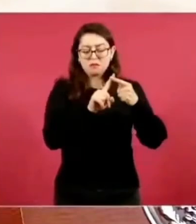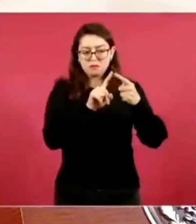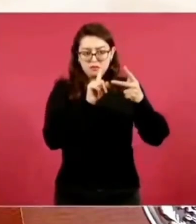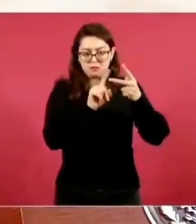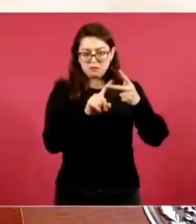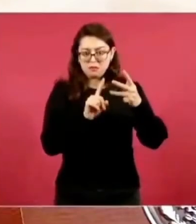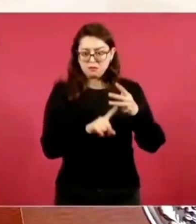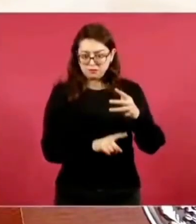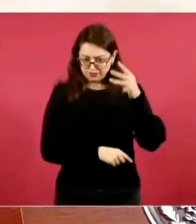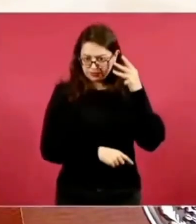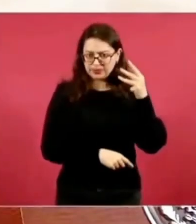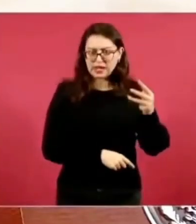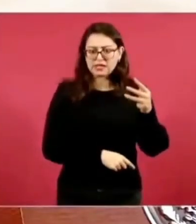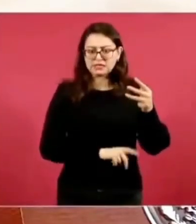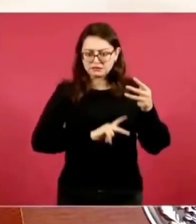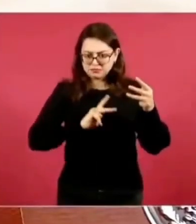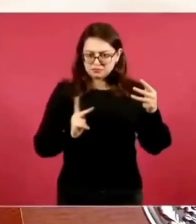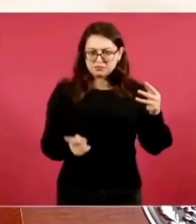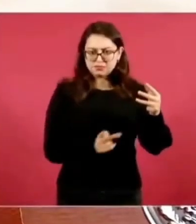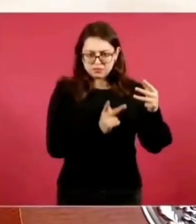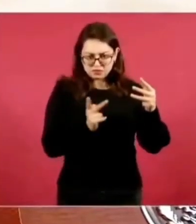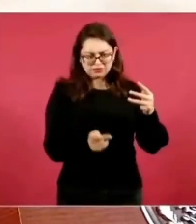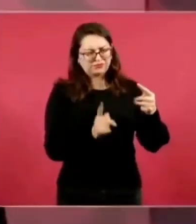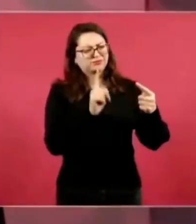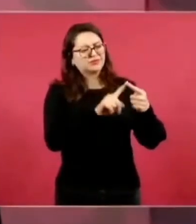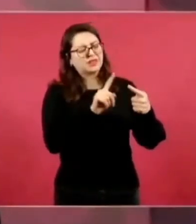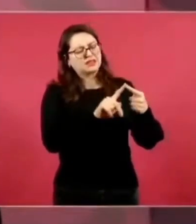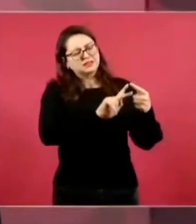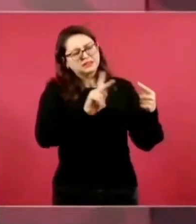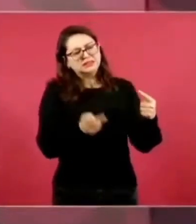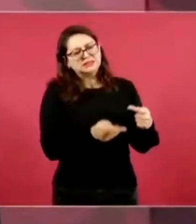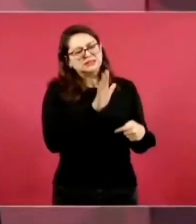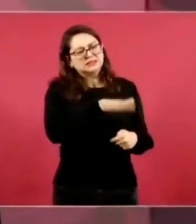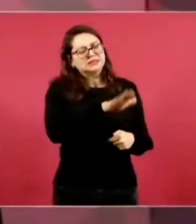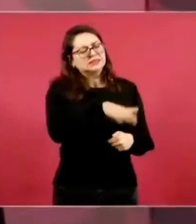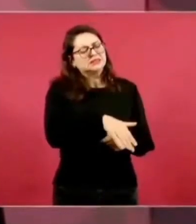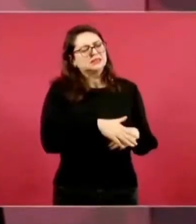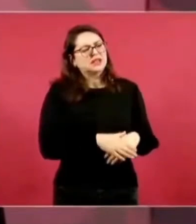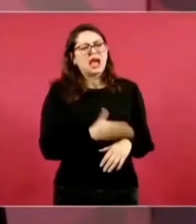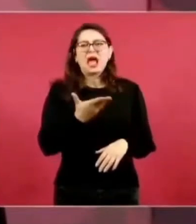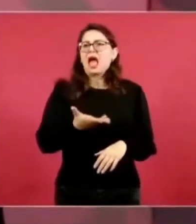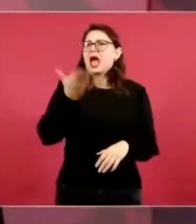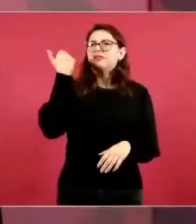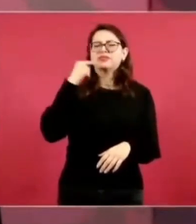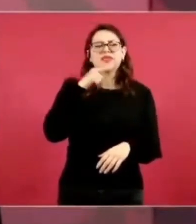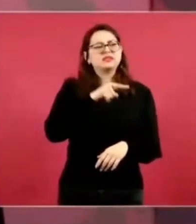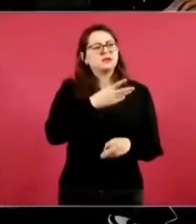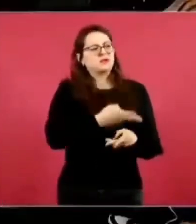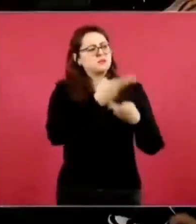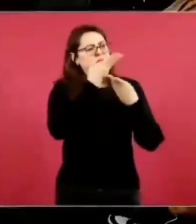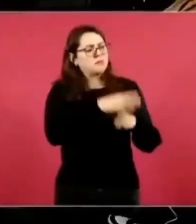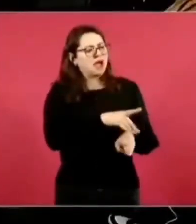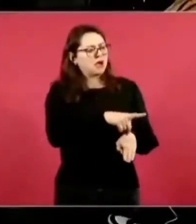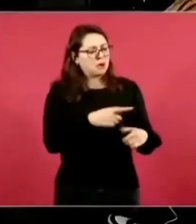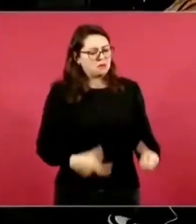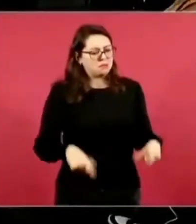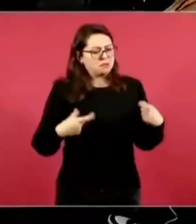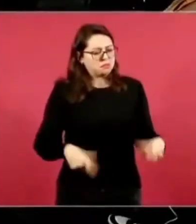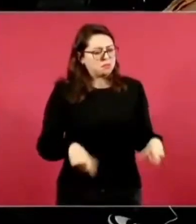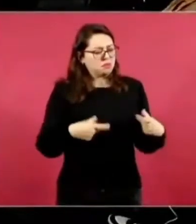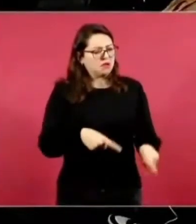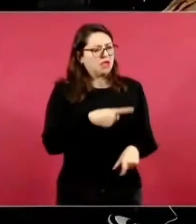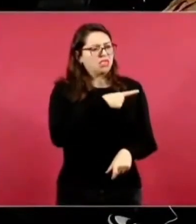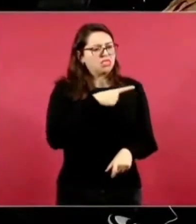Una, ¿por qué convirtió las deudas privadas de unos cuantos en deuda pública?